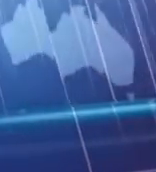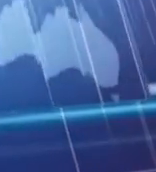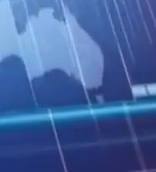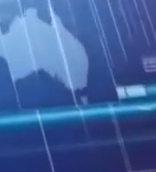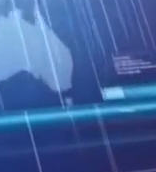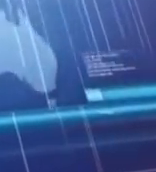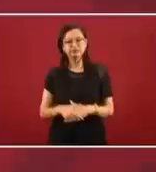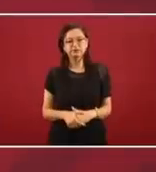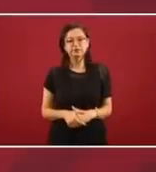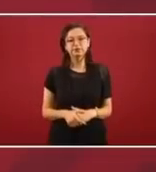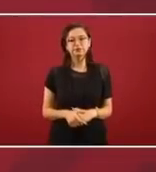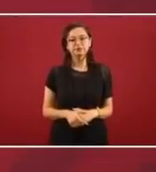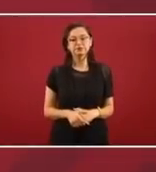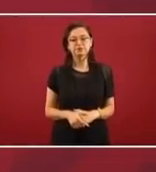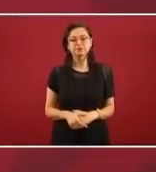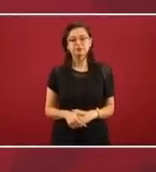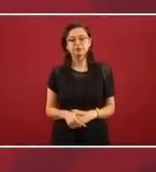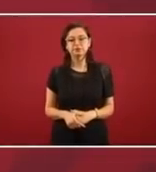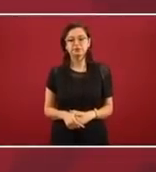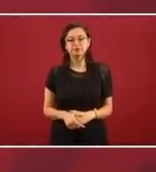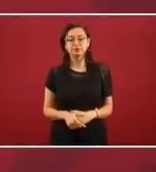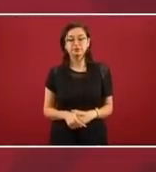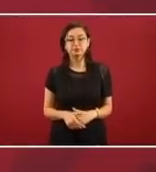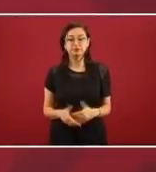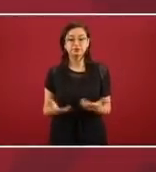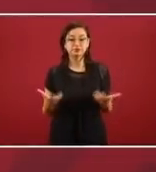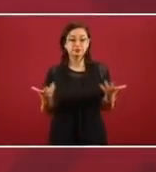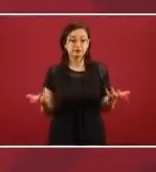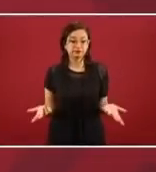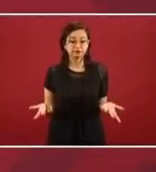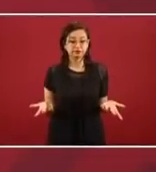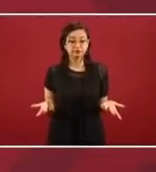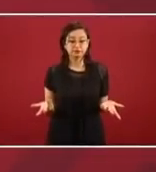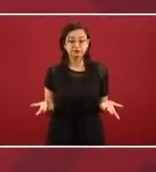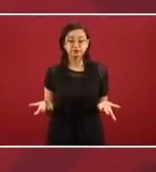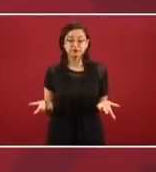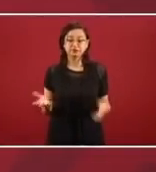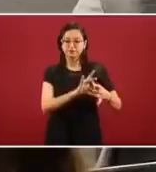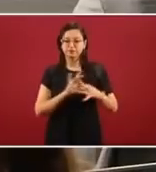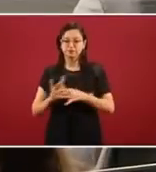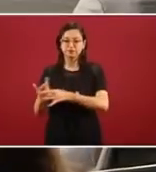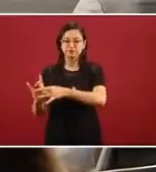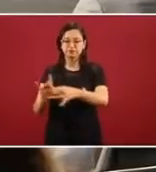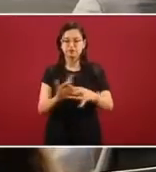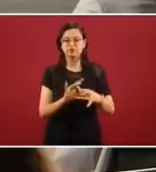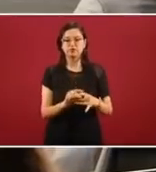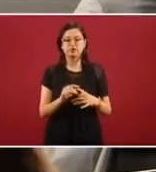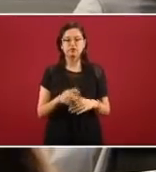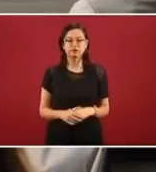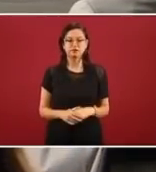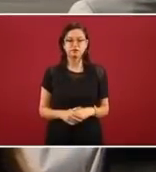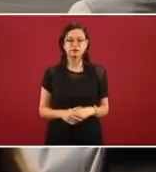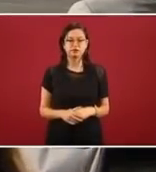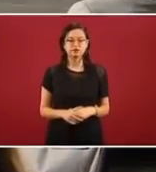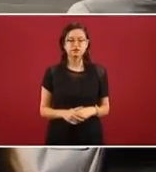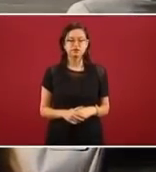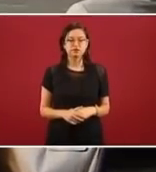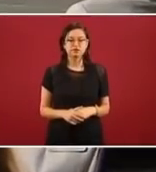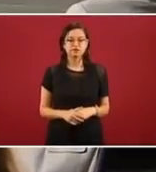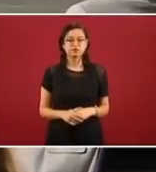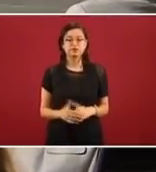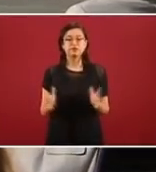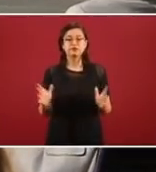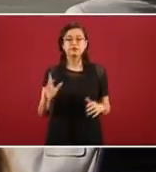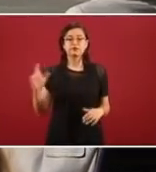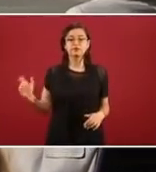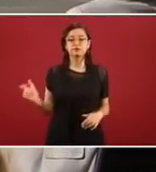médico. Vamos a escuchar. De modo que a la unidad no le hace que el expresidente